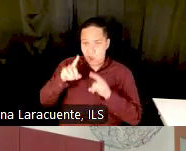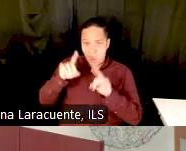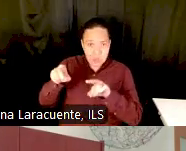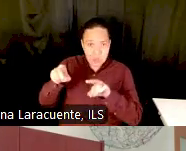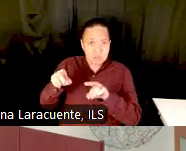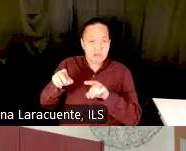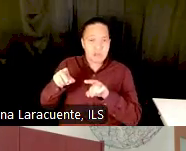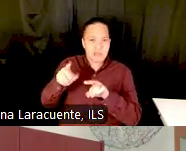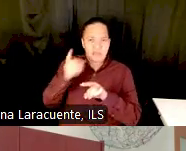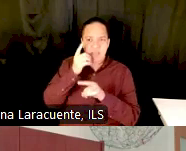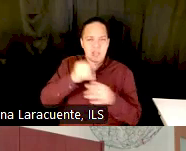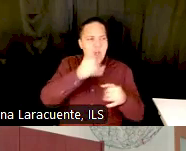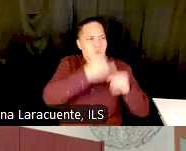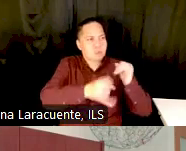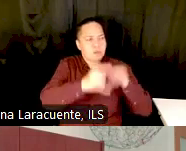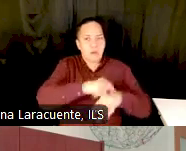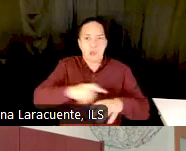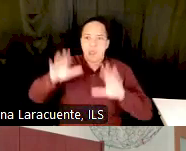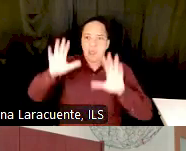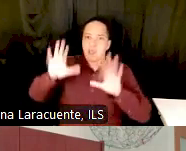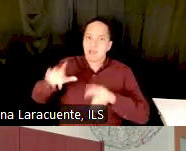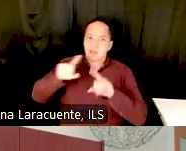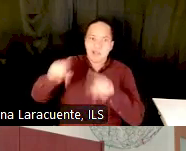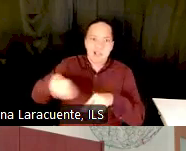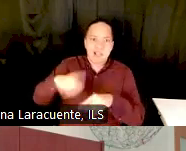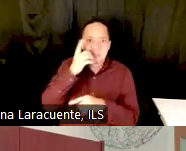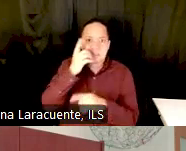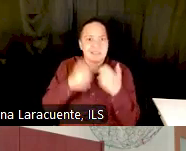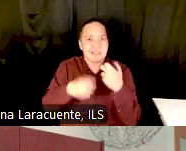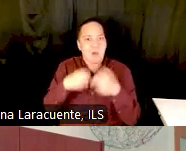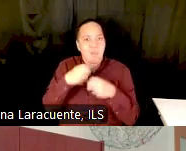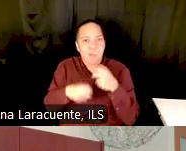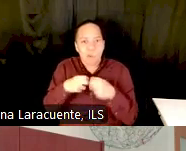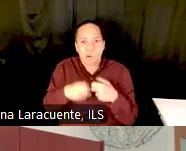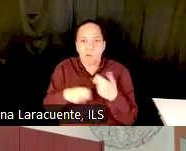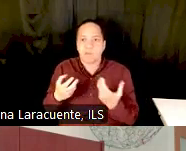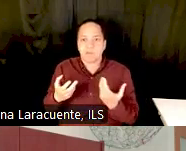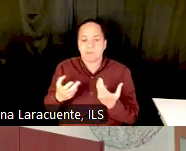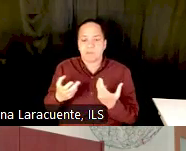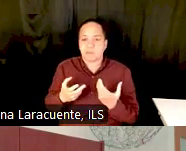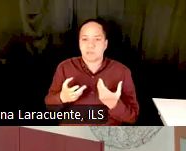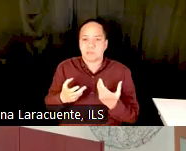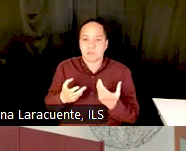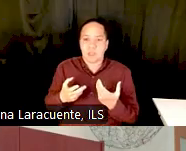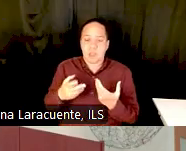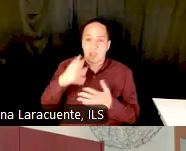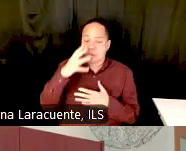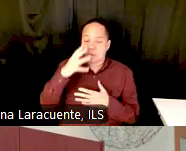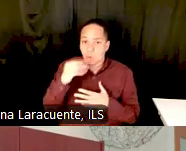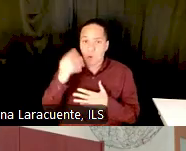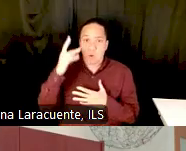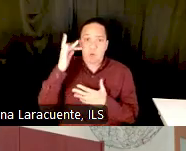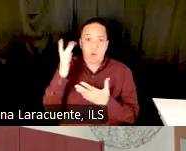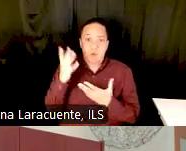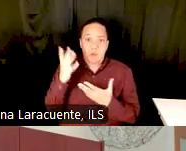la última vez que fue al dentista? Ay, doctor, si para llevarlo al dentista es un problema, él no, hay que sedarlo porque no hay